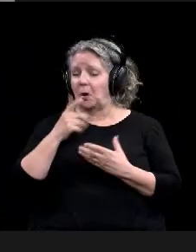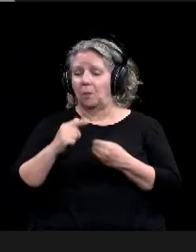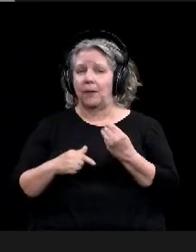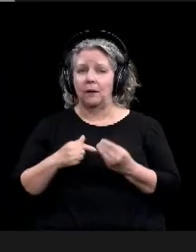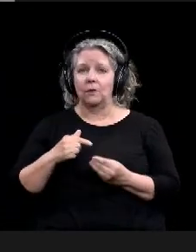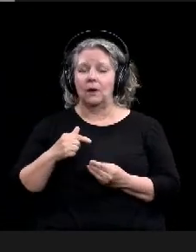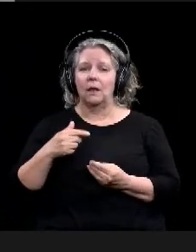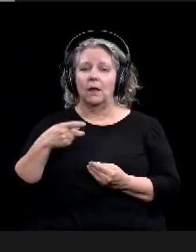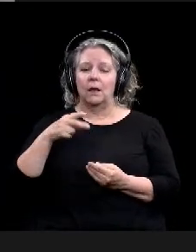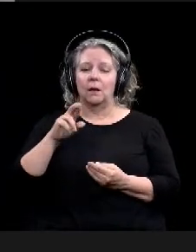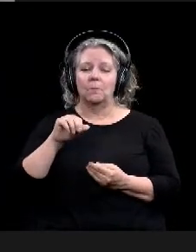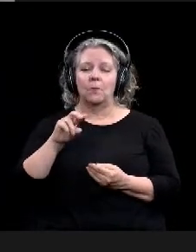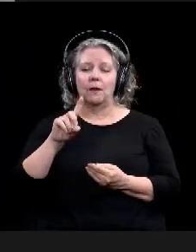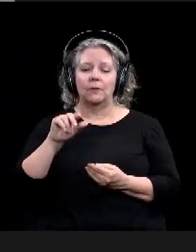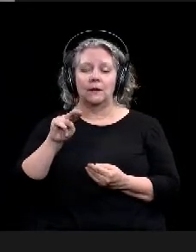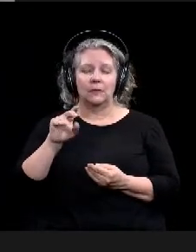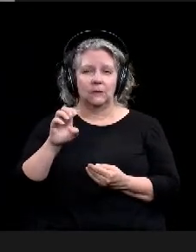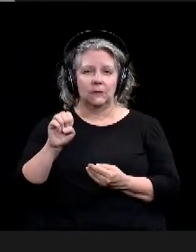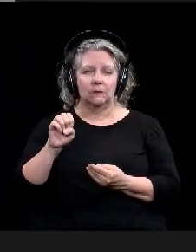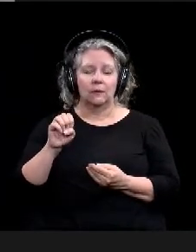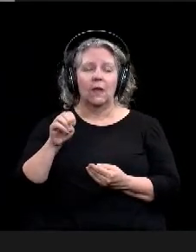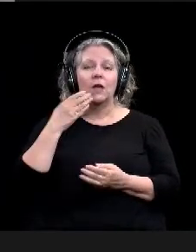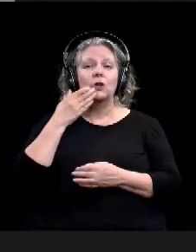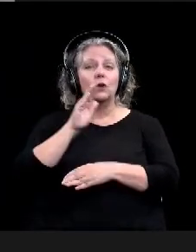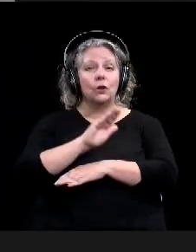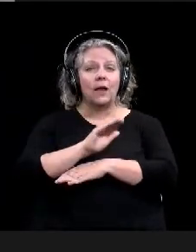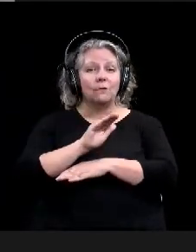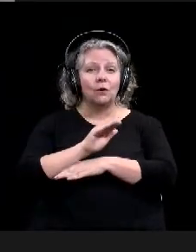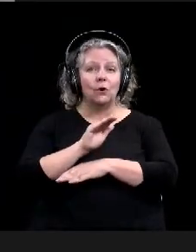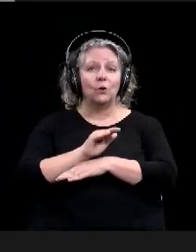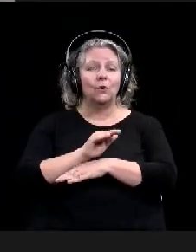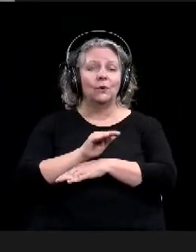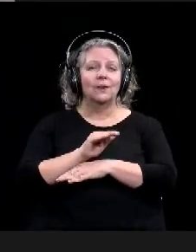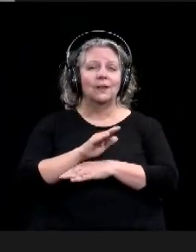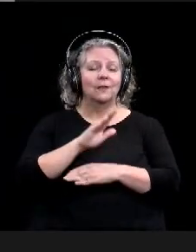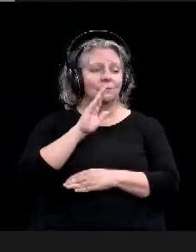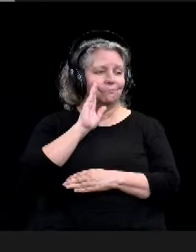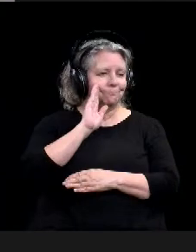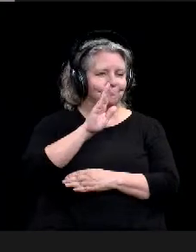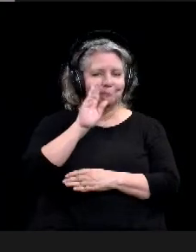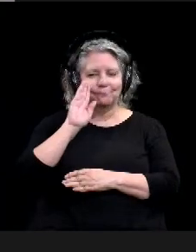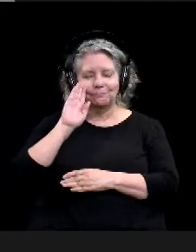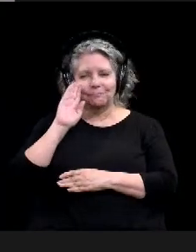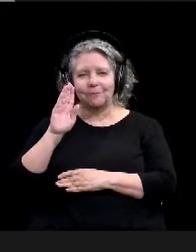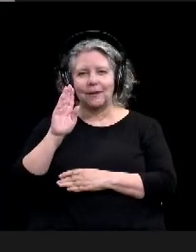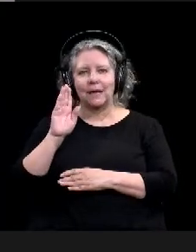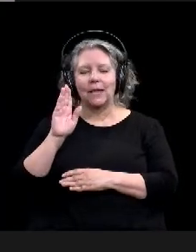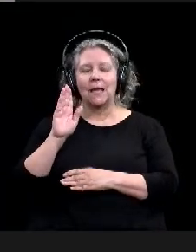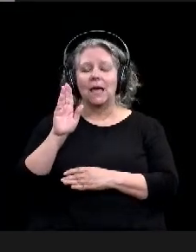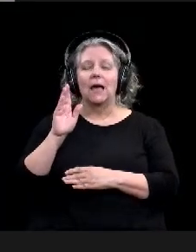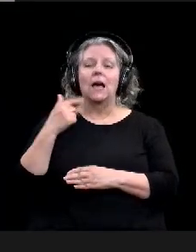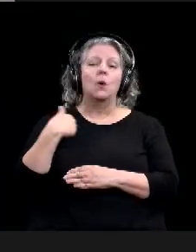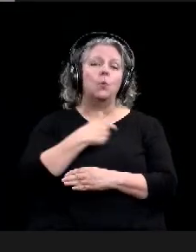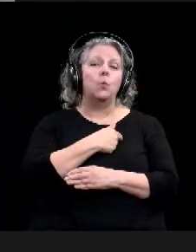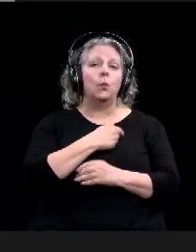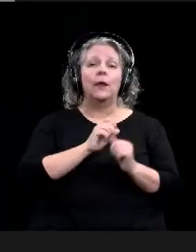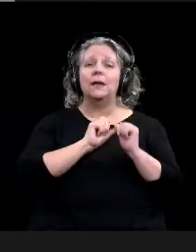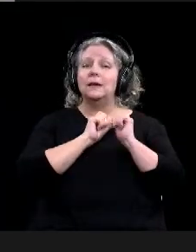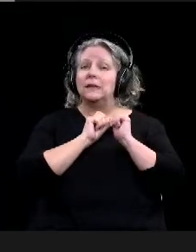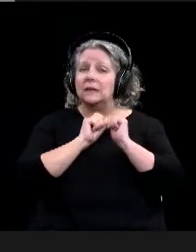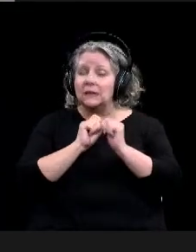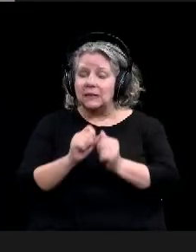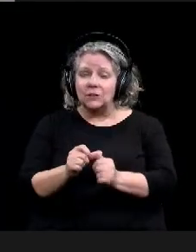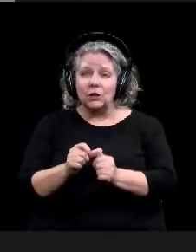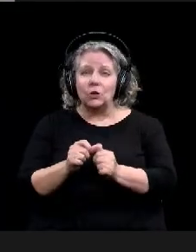tardes y alcalde y juez estamos estamos muy agradecidos por su liderazgo aquí en